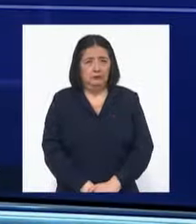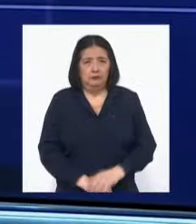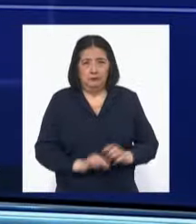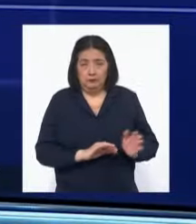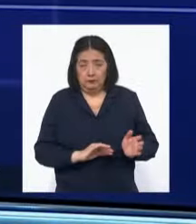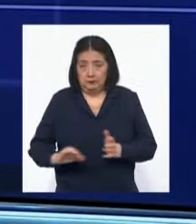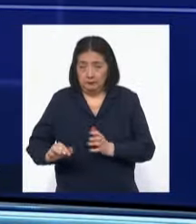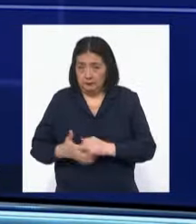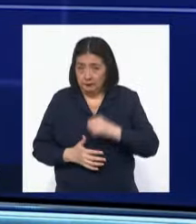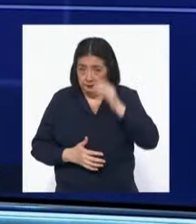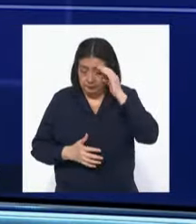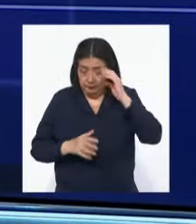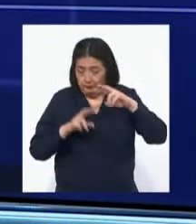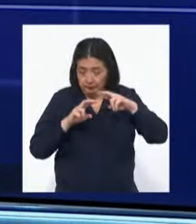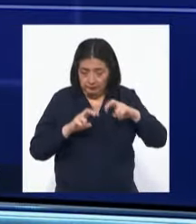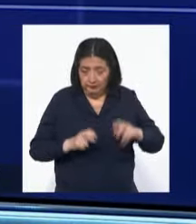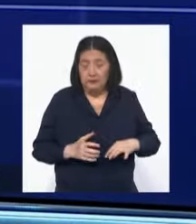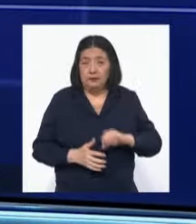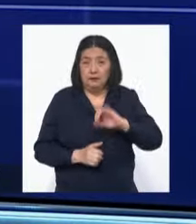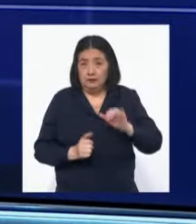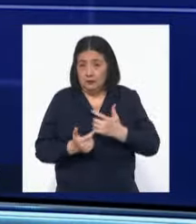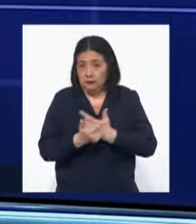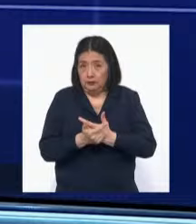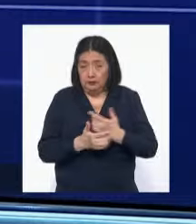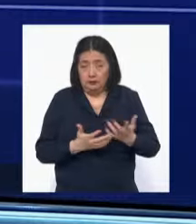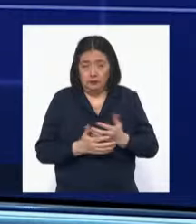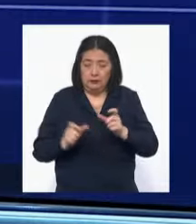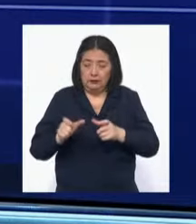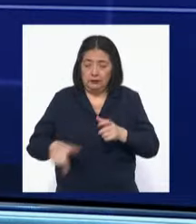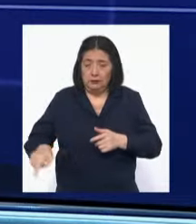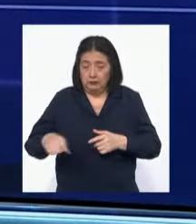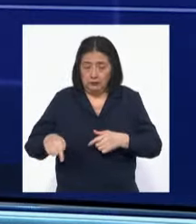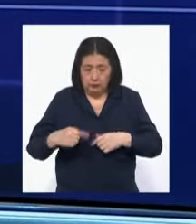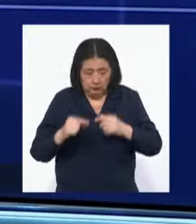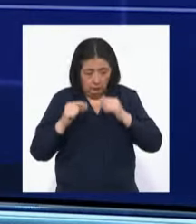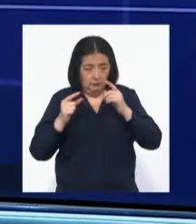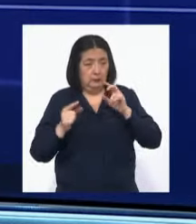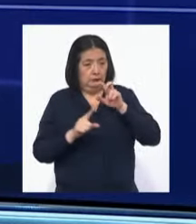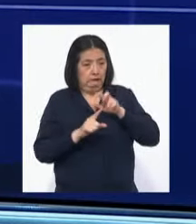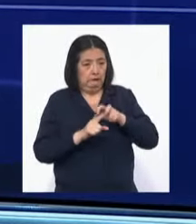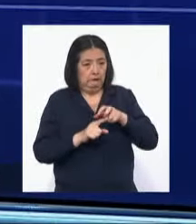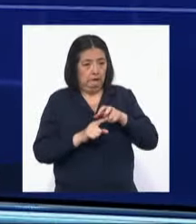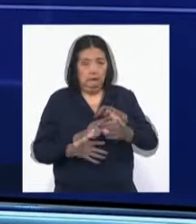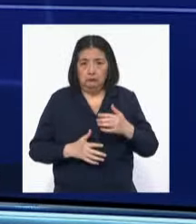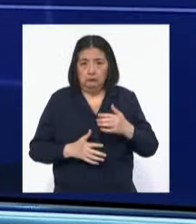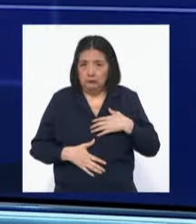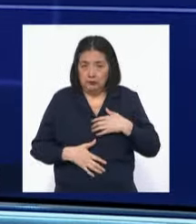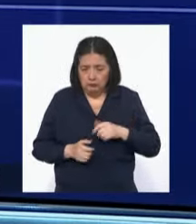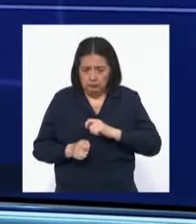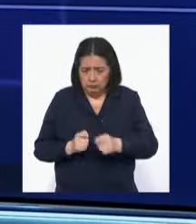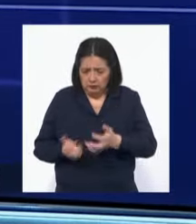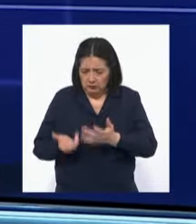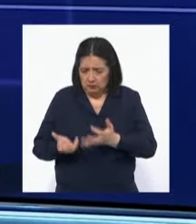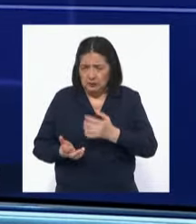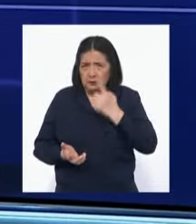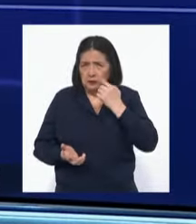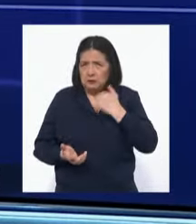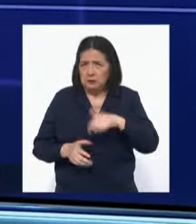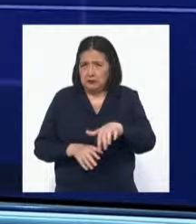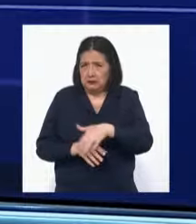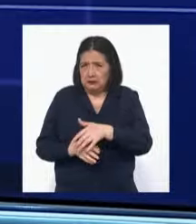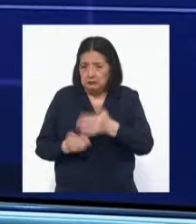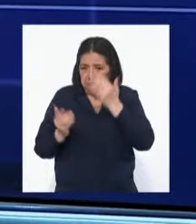Las diligencias policiales continúan en San Juan del Lurigancho, donde los vecinos despertaron con una terrible escena. El cuerpo calcinado de un hombre en plena calle